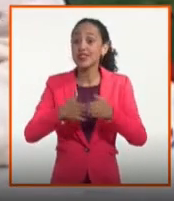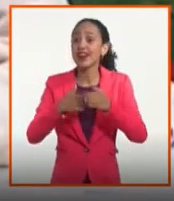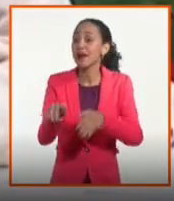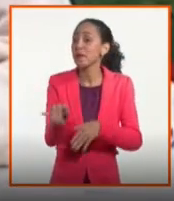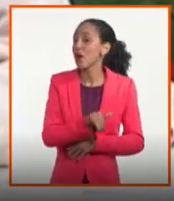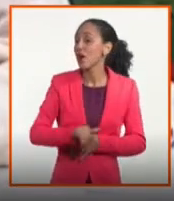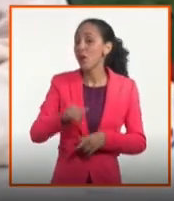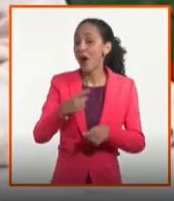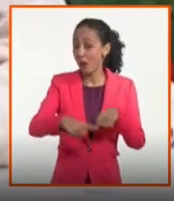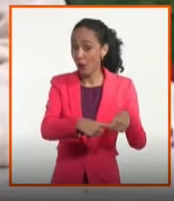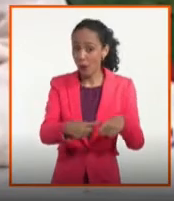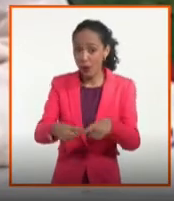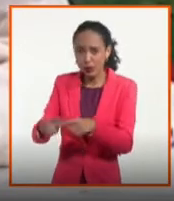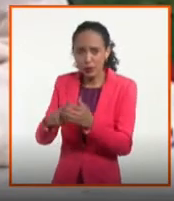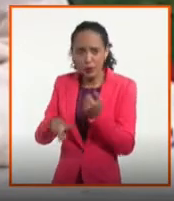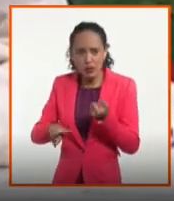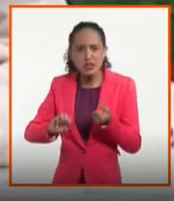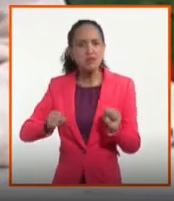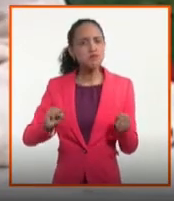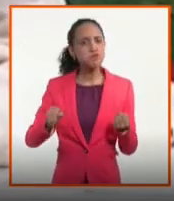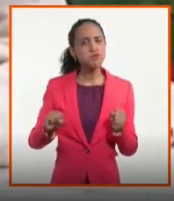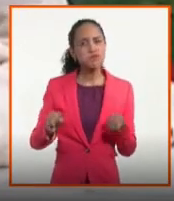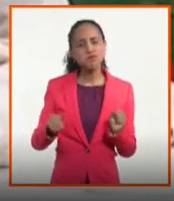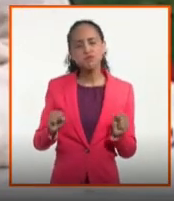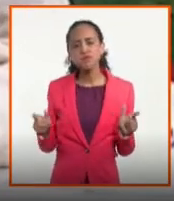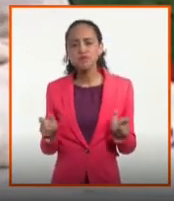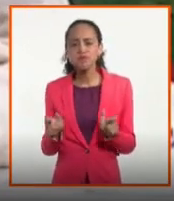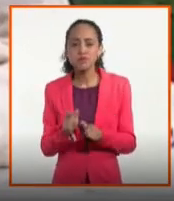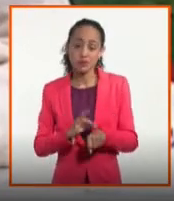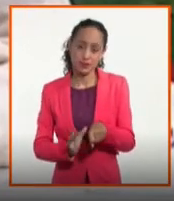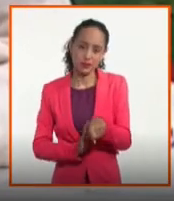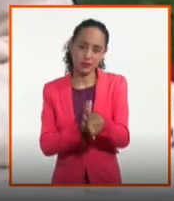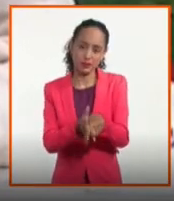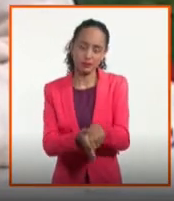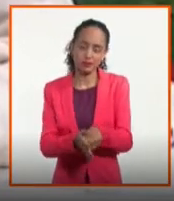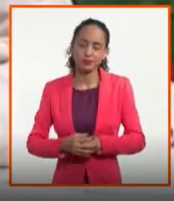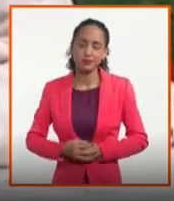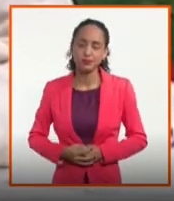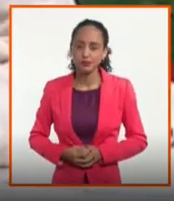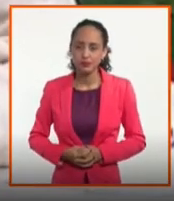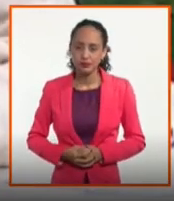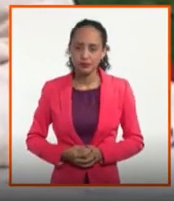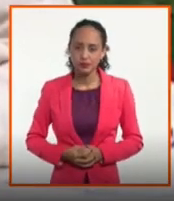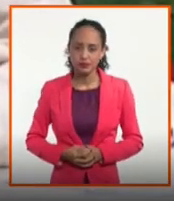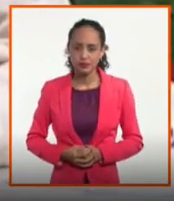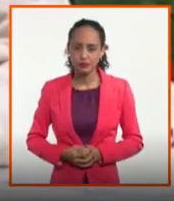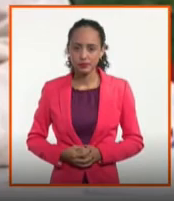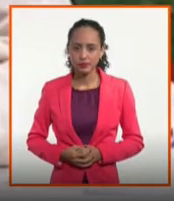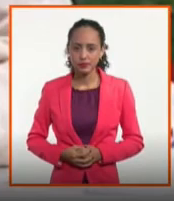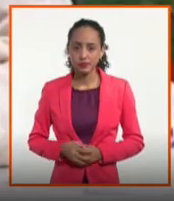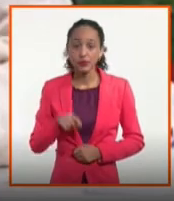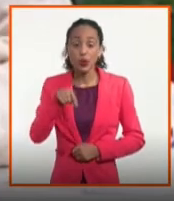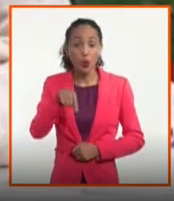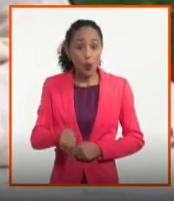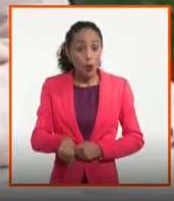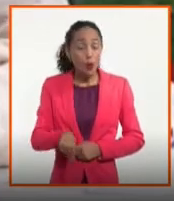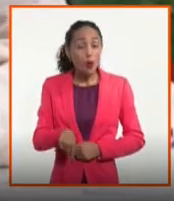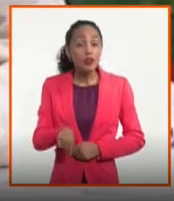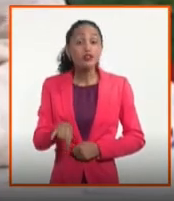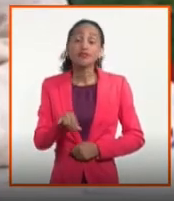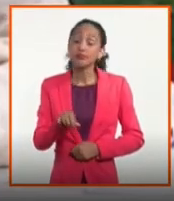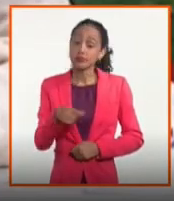del país la pandemia fuera lo menos dramática posible hoy con esas vacunas que han descubierto nuestro